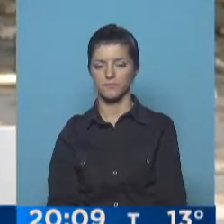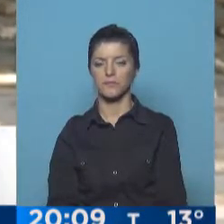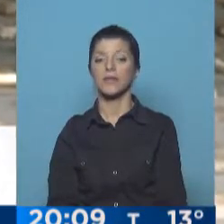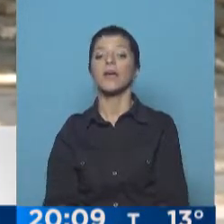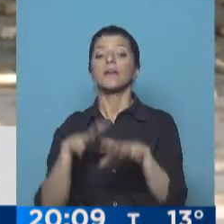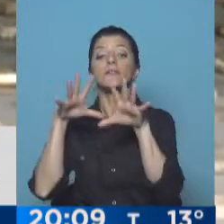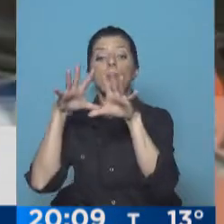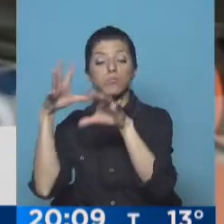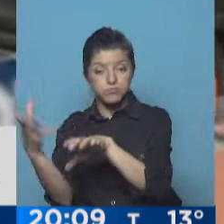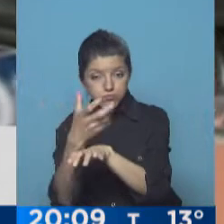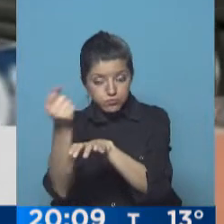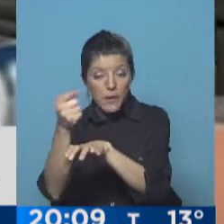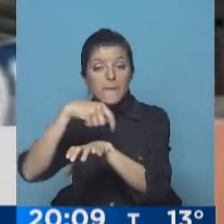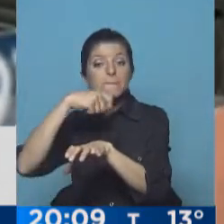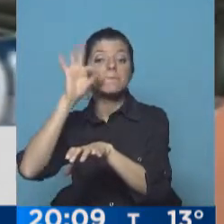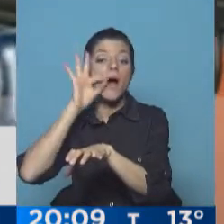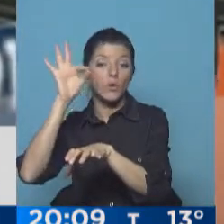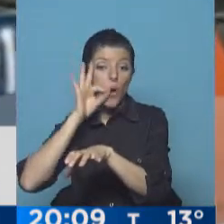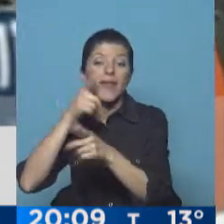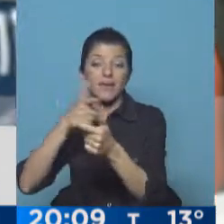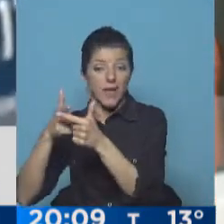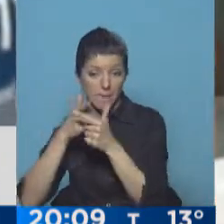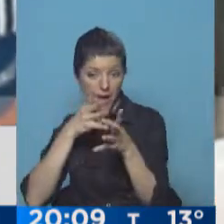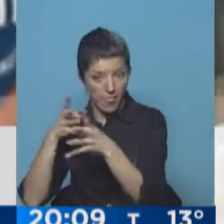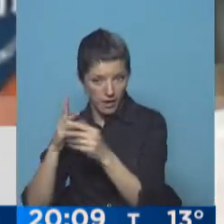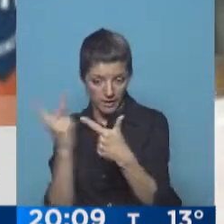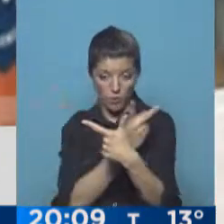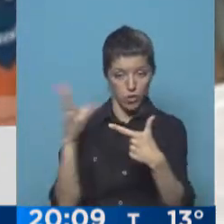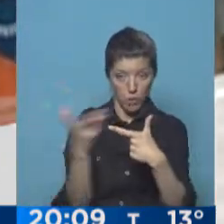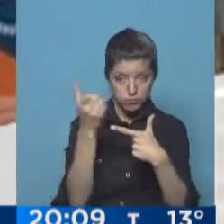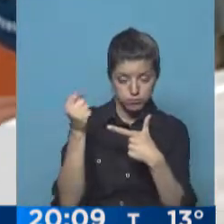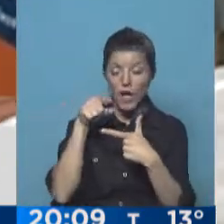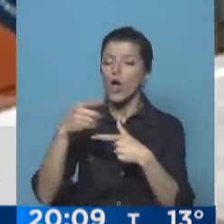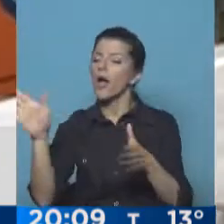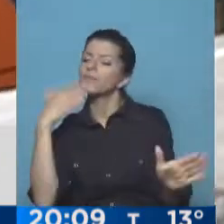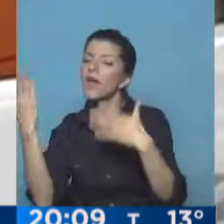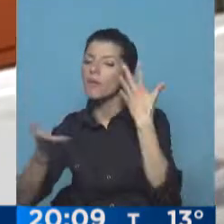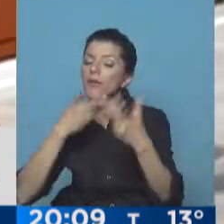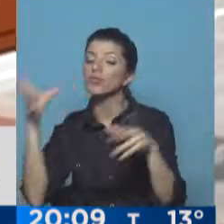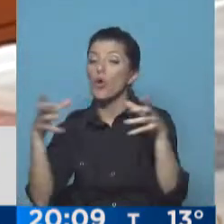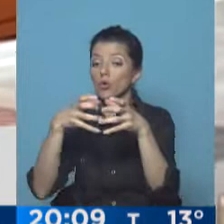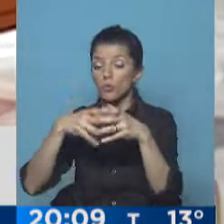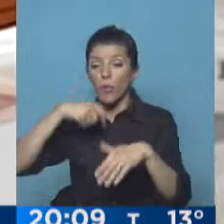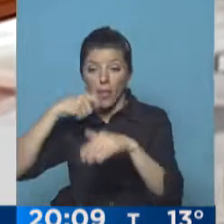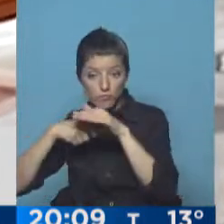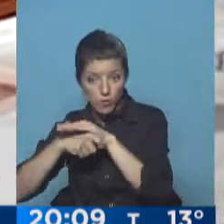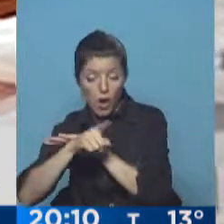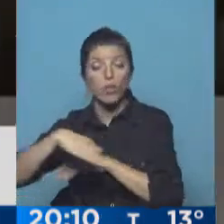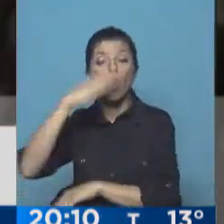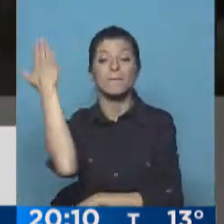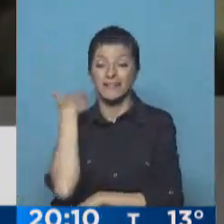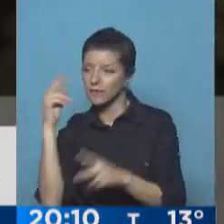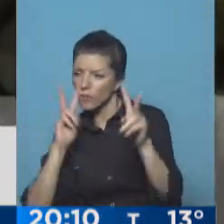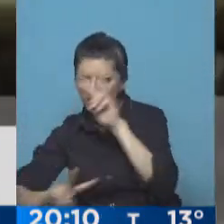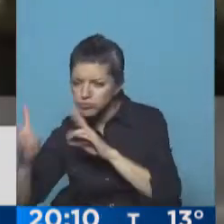Secuestran marihuana y armas de guerra. Durante allanamientos llevados a cabo por la División Drogas Ilícitas de La Matanza,